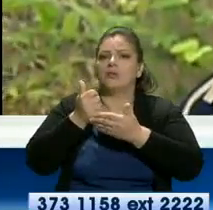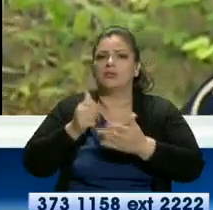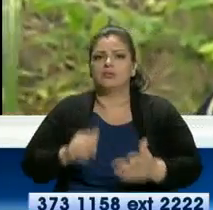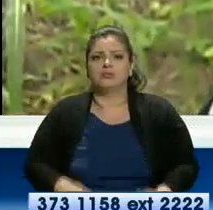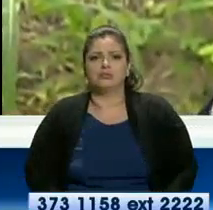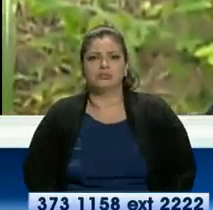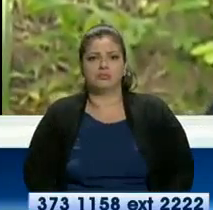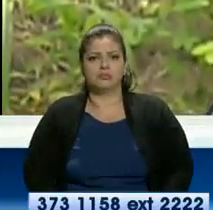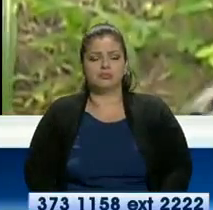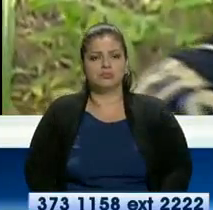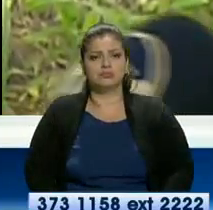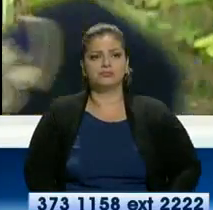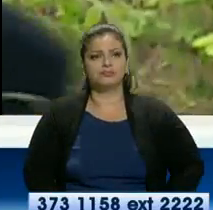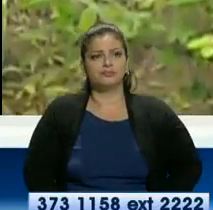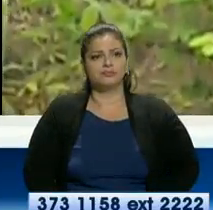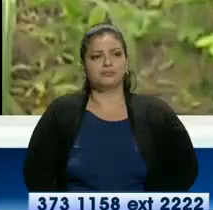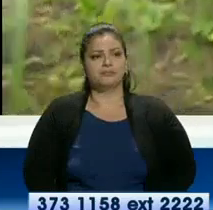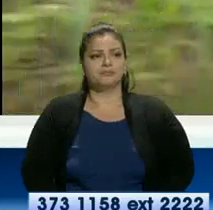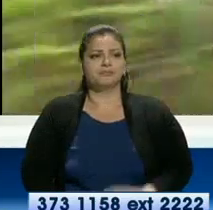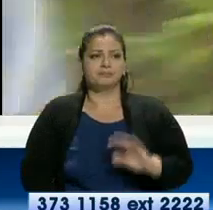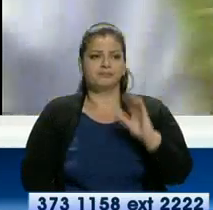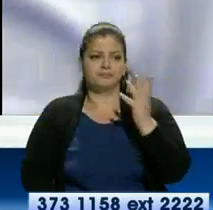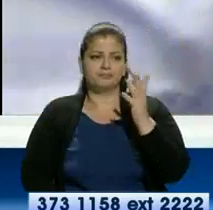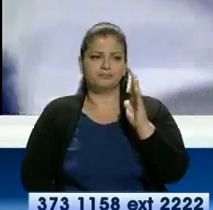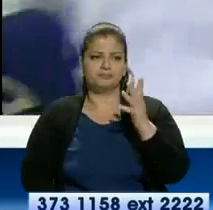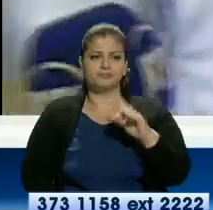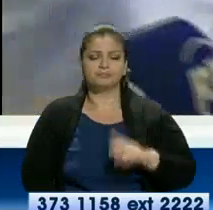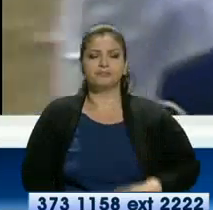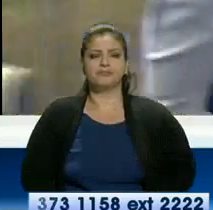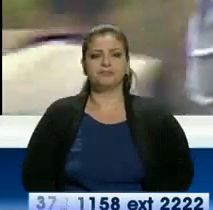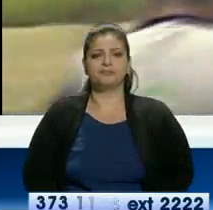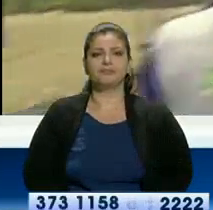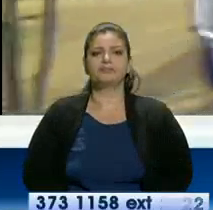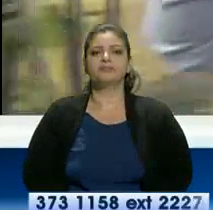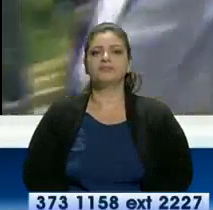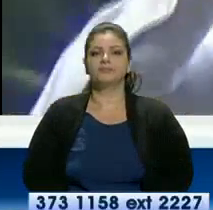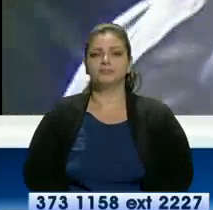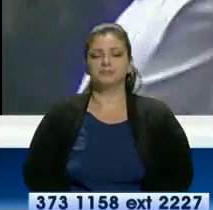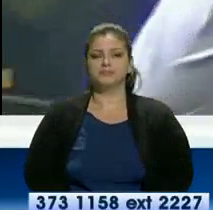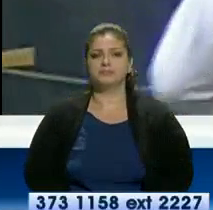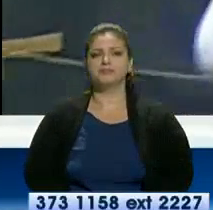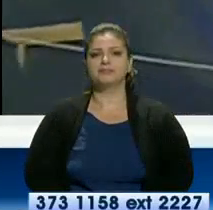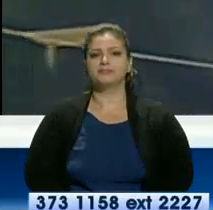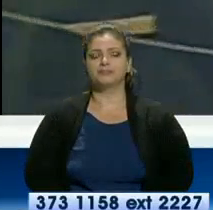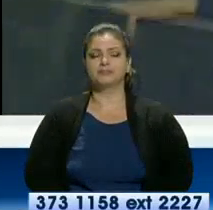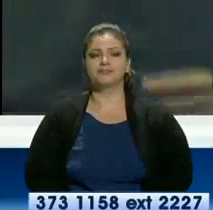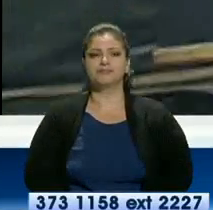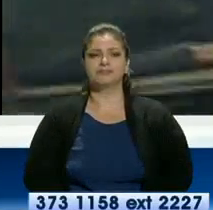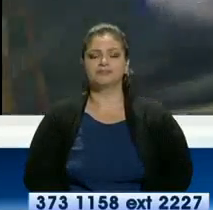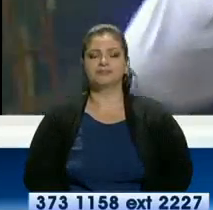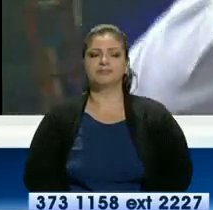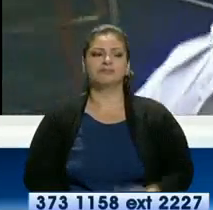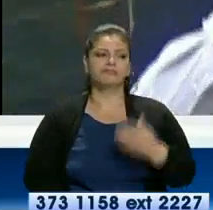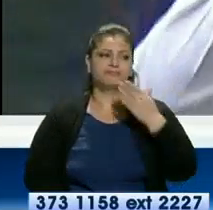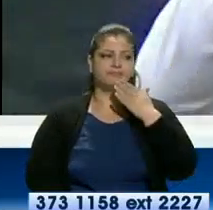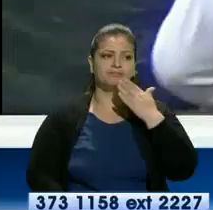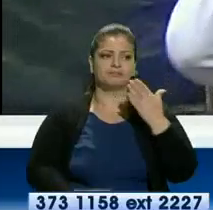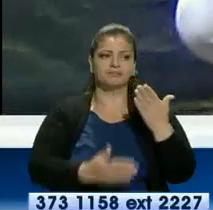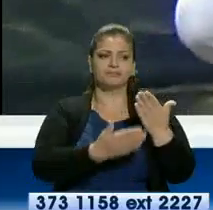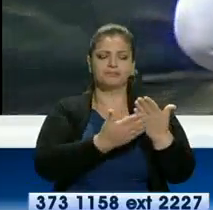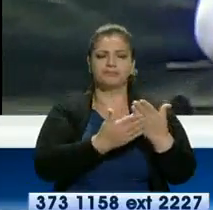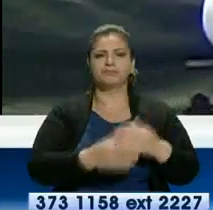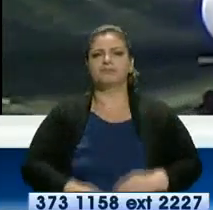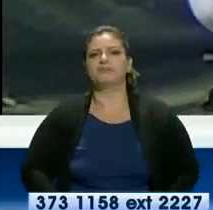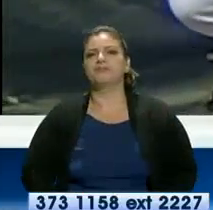mía, a nada más. Listo, muchas gracias. Nosotros en pocos minutos les tendremos más detalles de cómo se encuentra la casa de la señora Aguirre